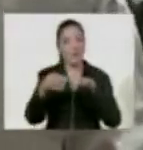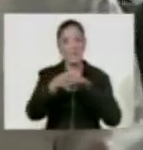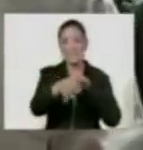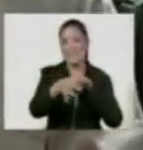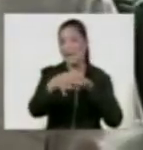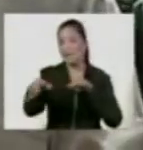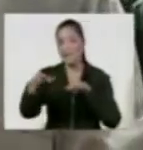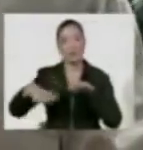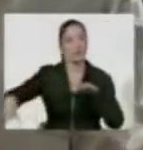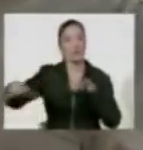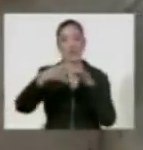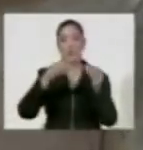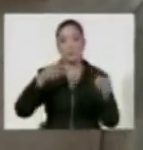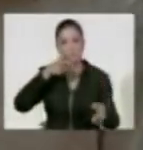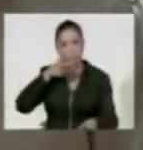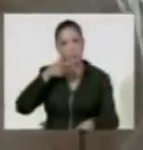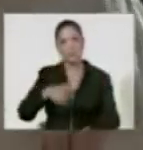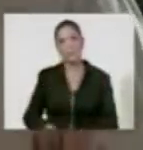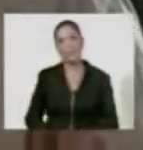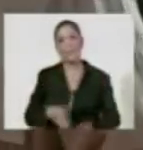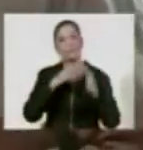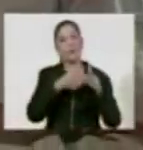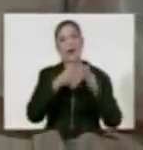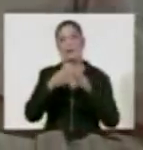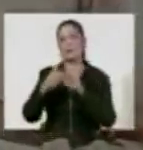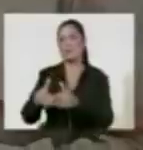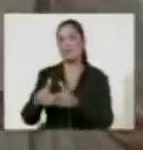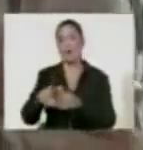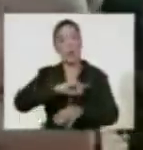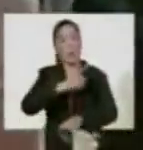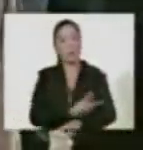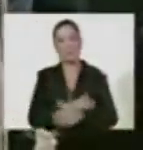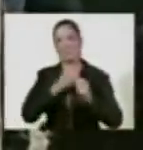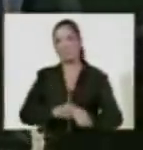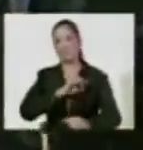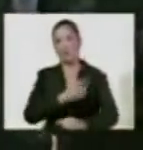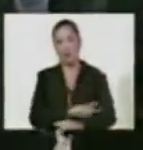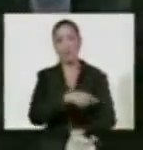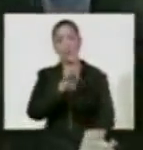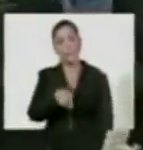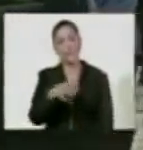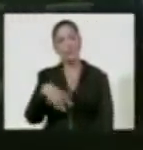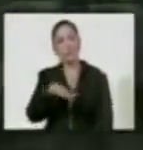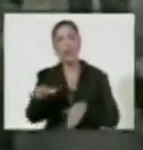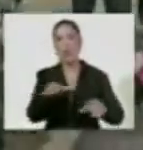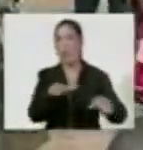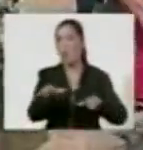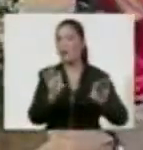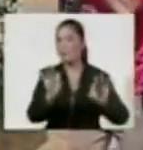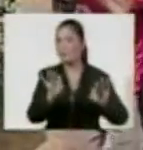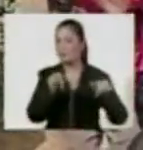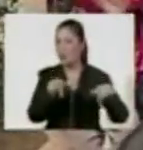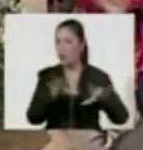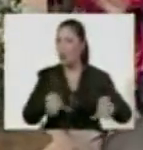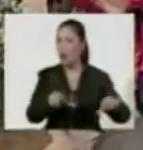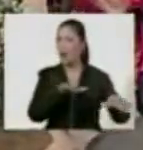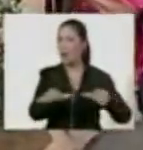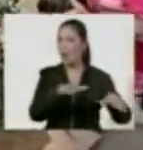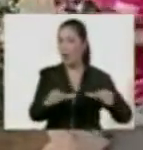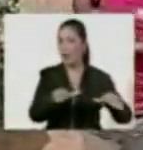infantería mecanizada, infantería de marina, con todo su potencial también en el estado Cojedes, específicamente en el